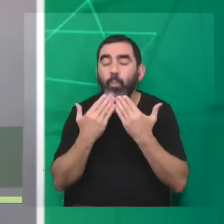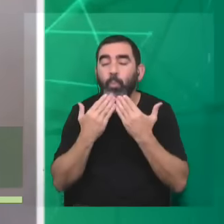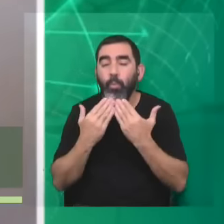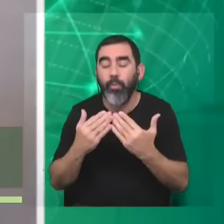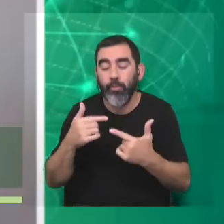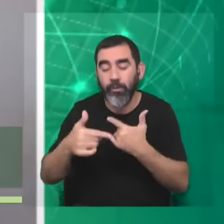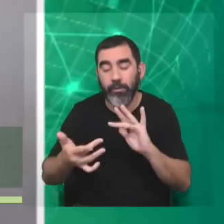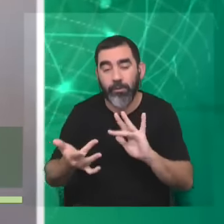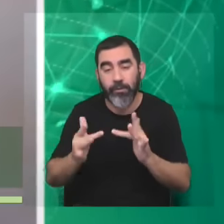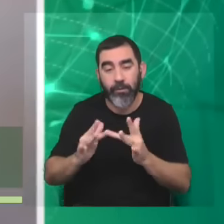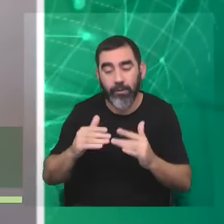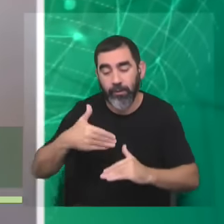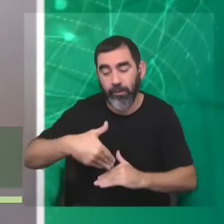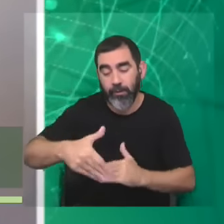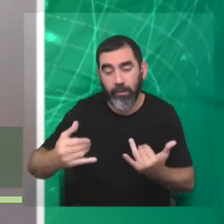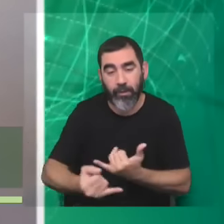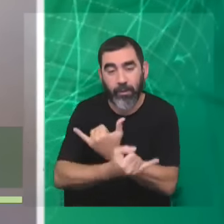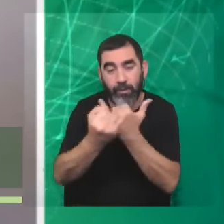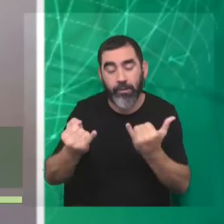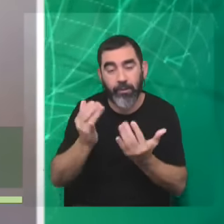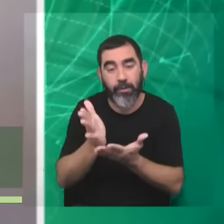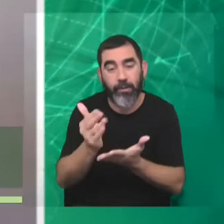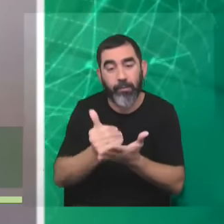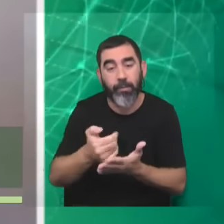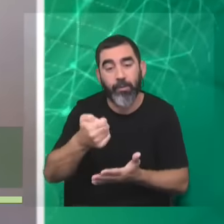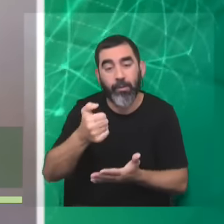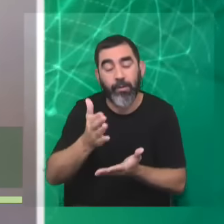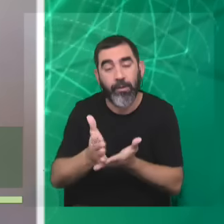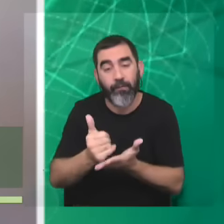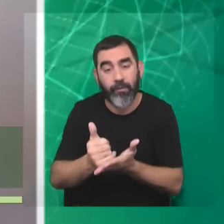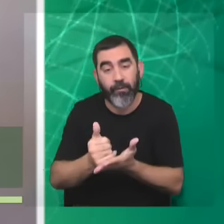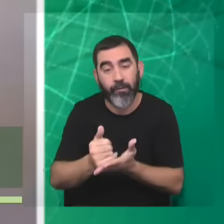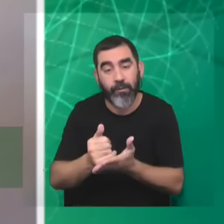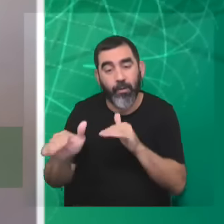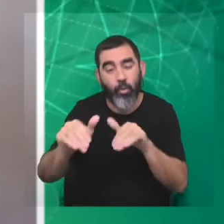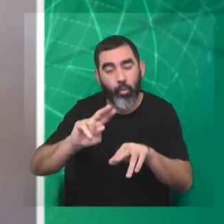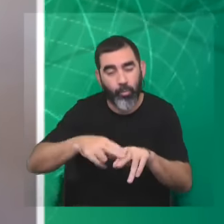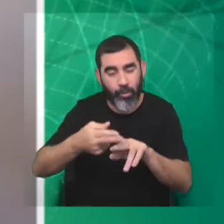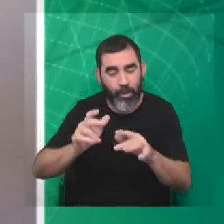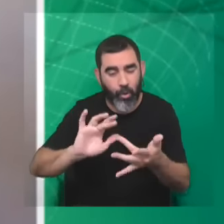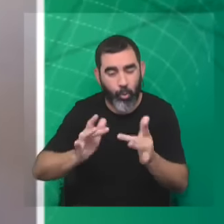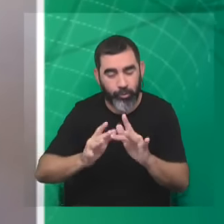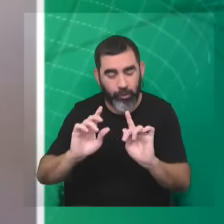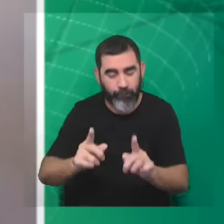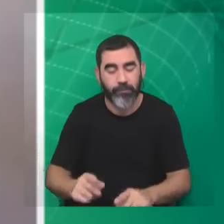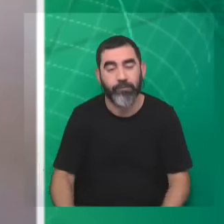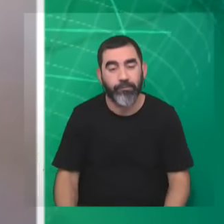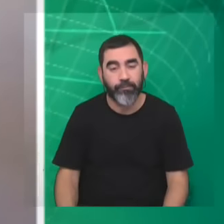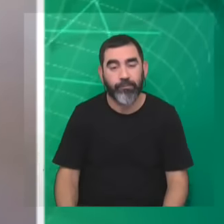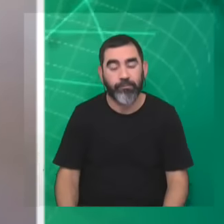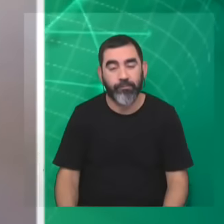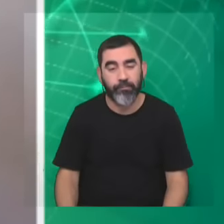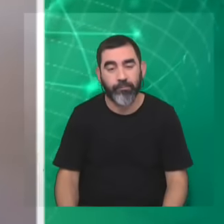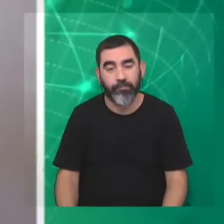Atentamente de lo que pueda pasar en esta jornada en el departamento de Rivera seguramente te estaremos contactando para seguir profundizando